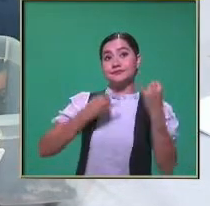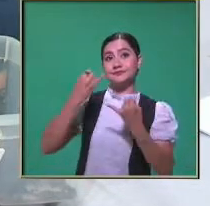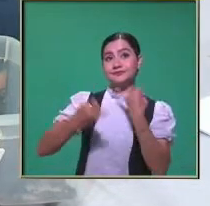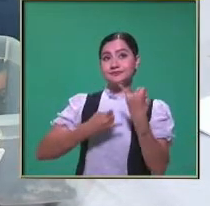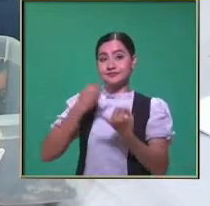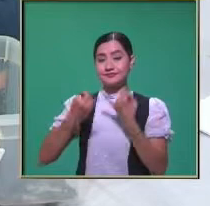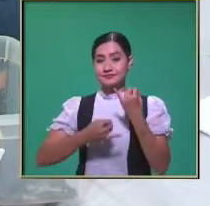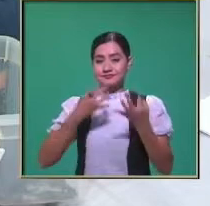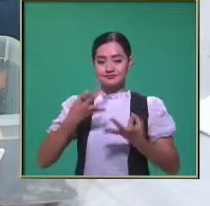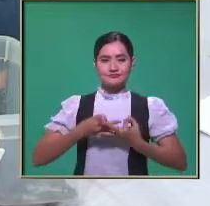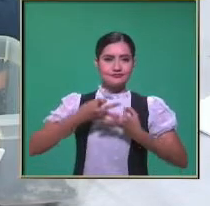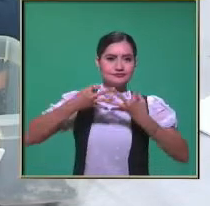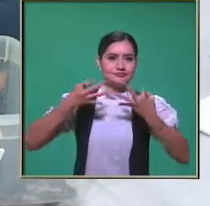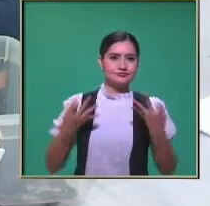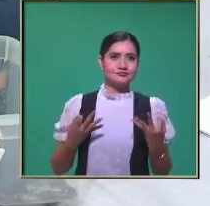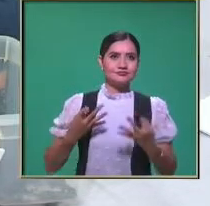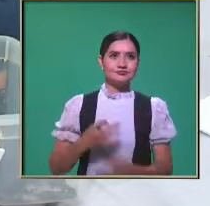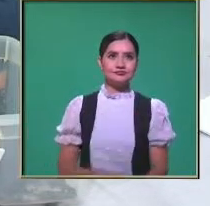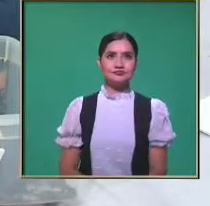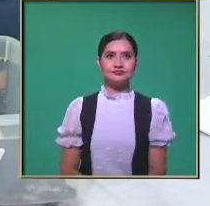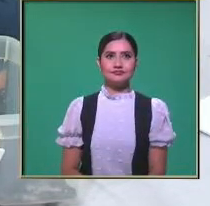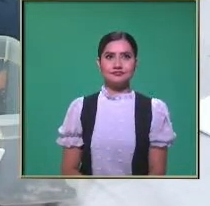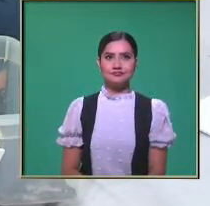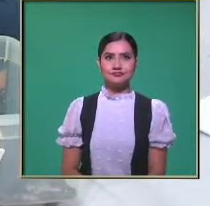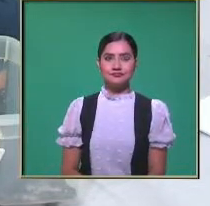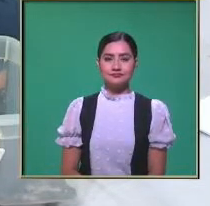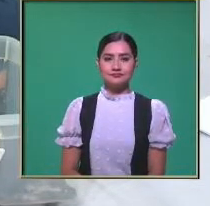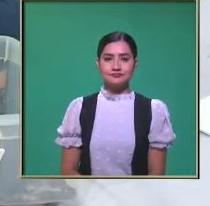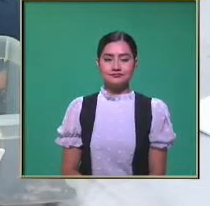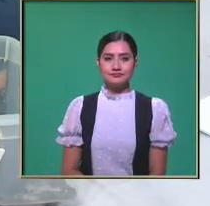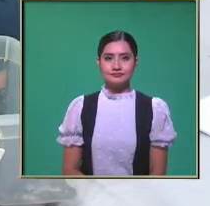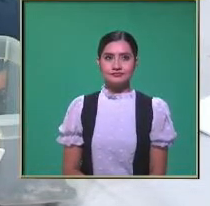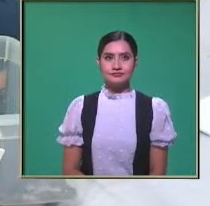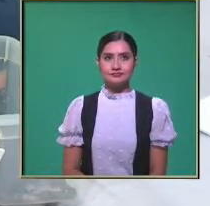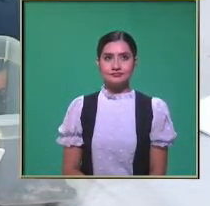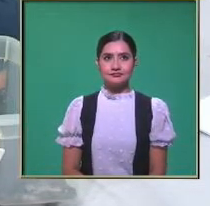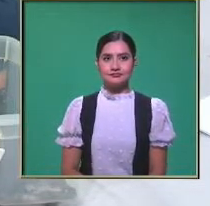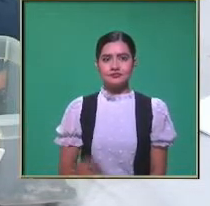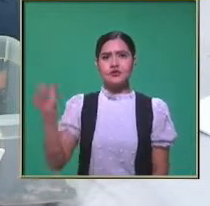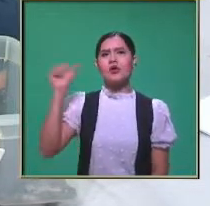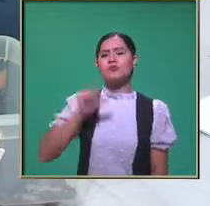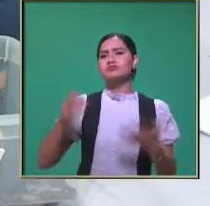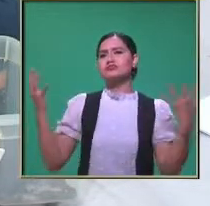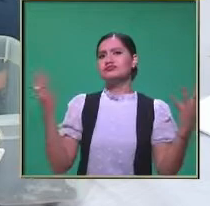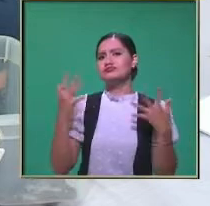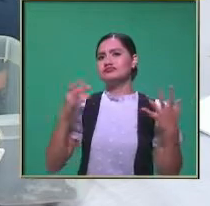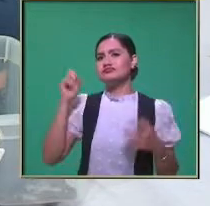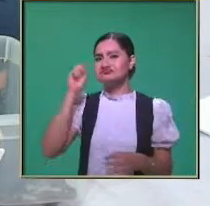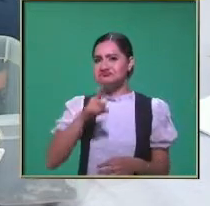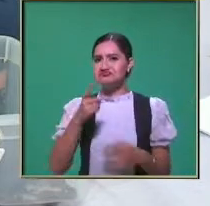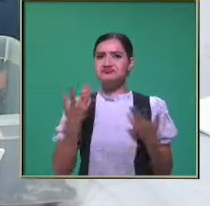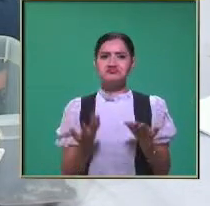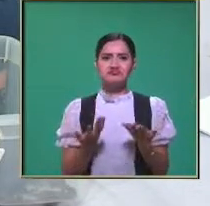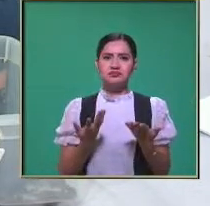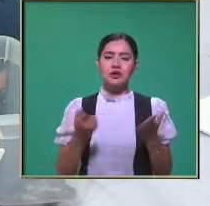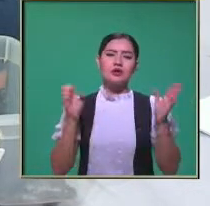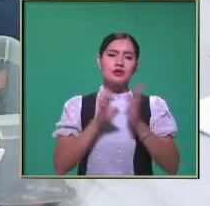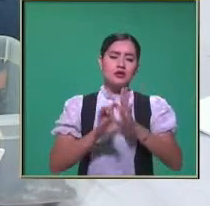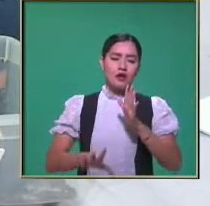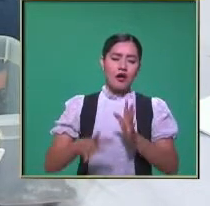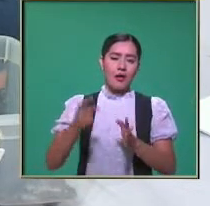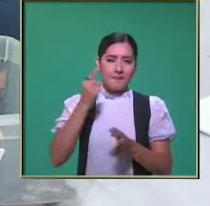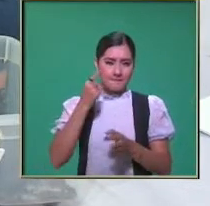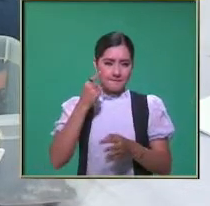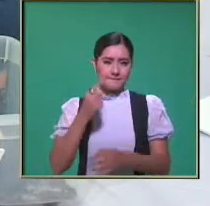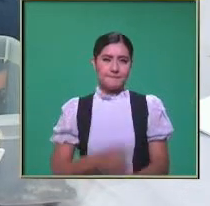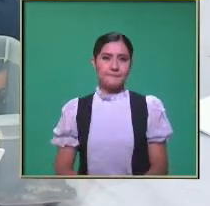la tierra, o con la tierra y algunos otros elementos. Y entonces, ¿qué más podemos hacer con este elemento? Mira, y ahorita que estábamos